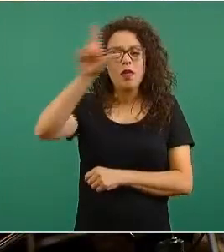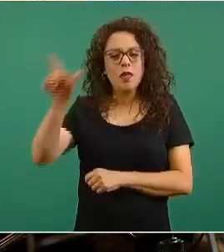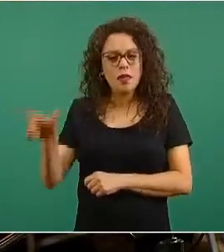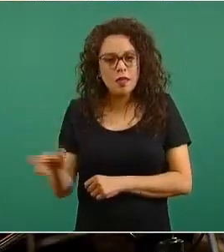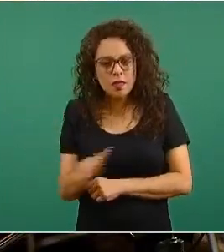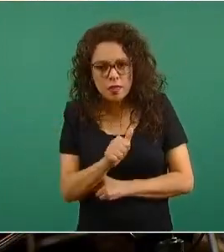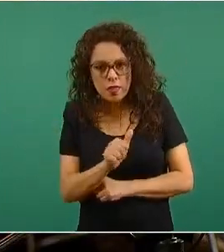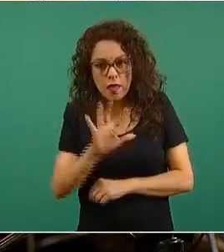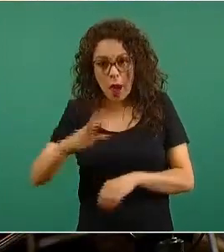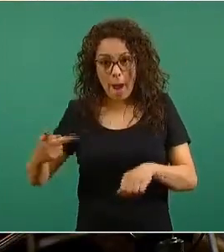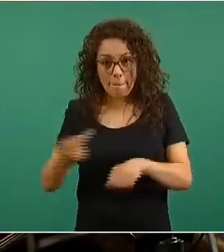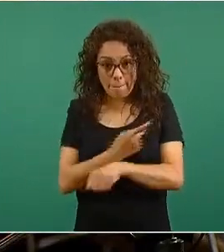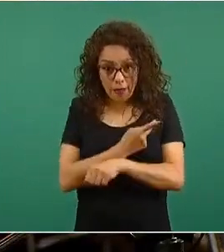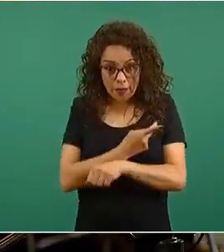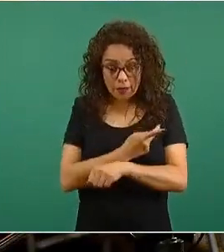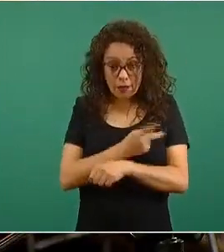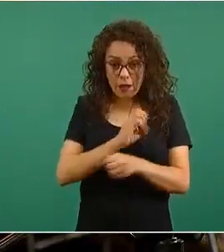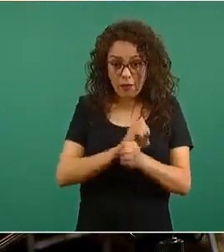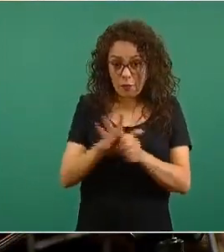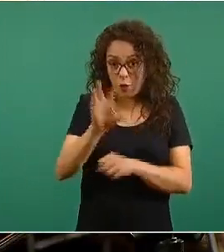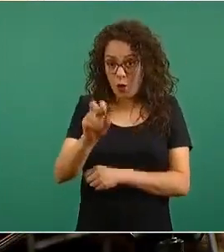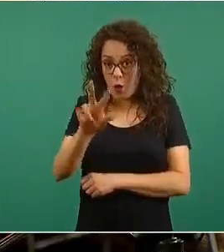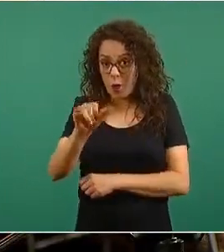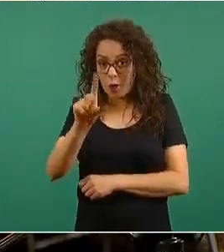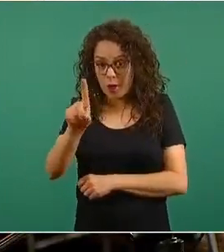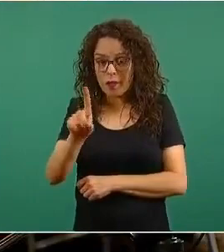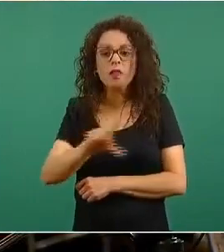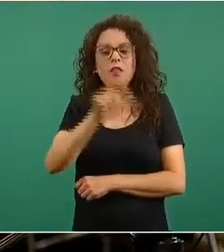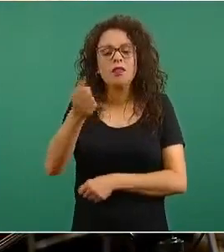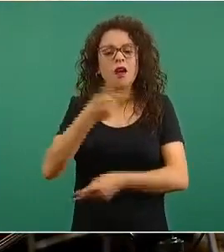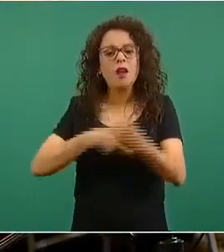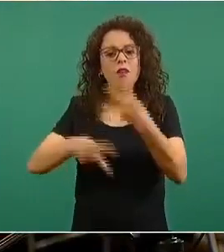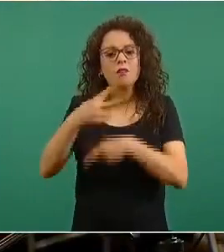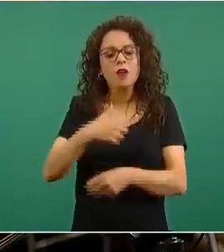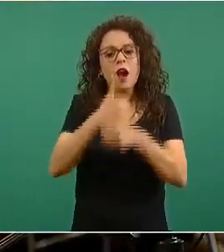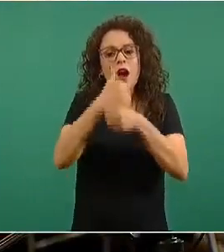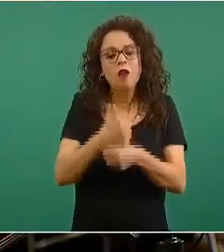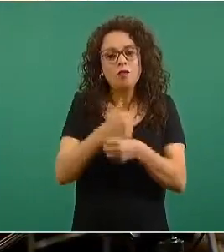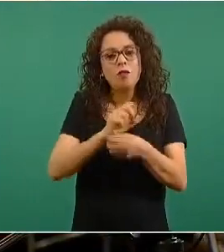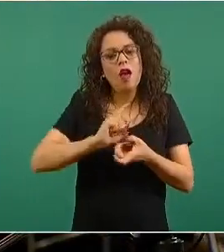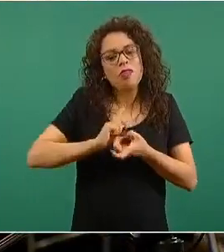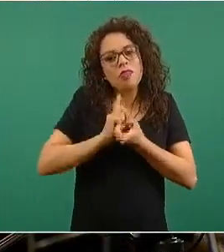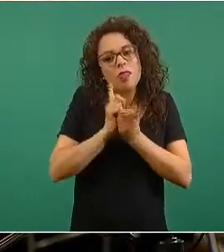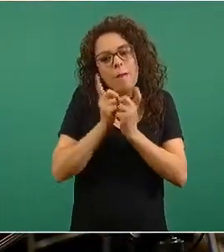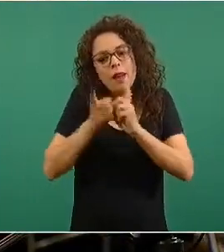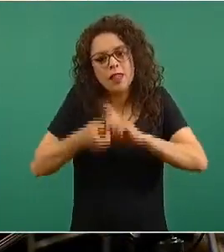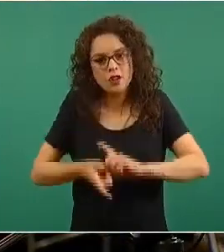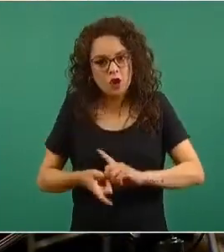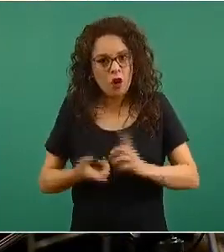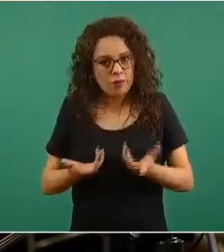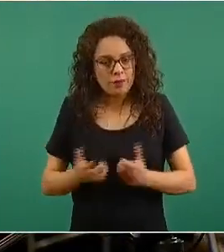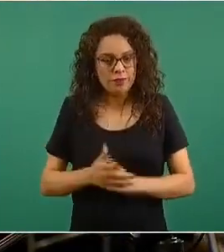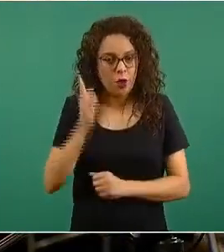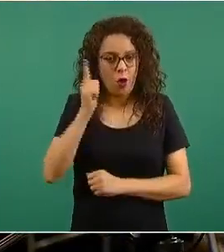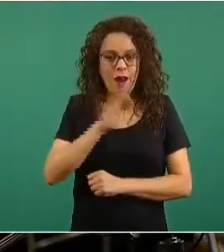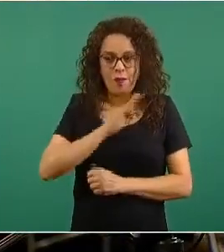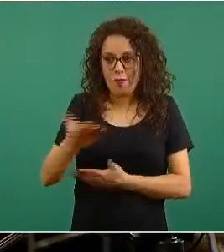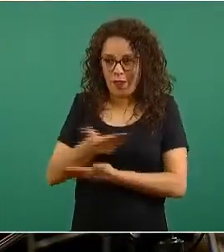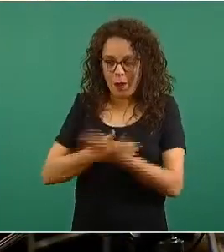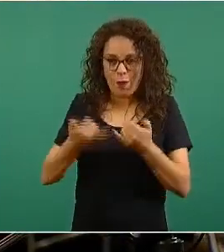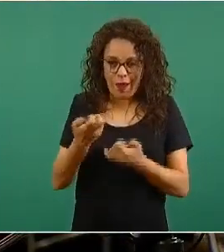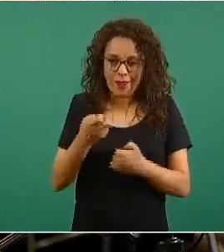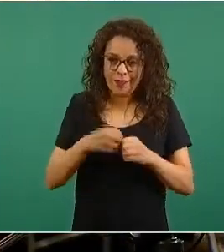post-COVID. No sé si exista al respecto algo de información y si no la pueda compartir. Y doctor Cortés, ahora que empieza